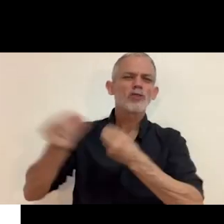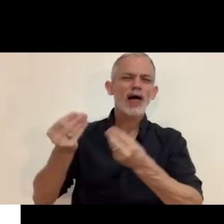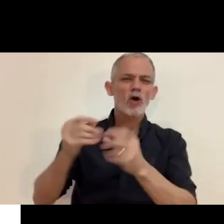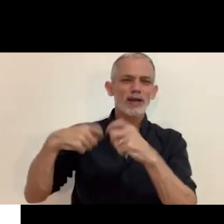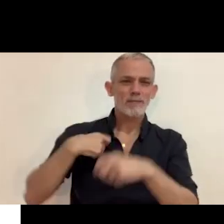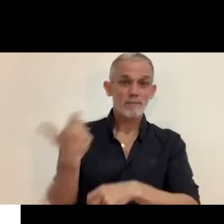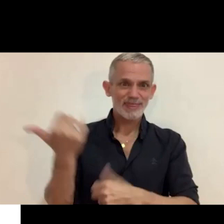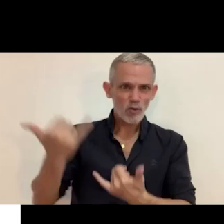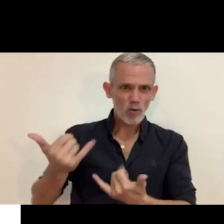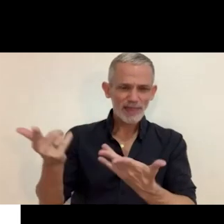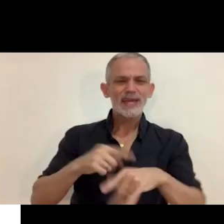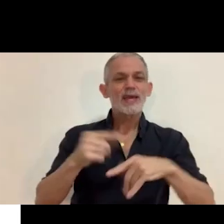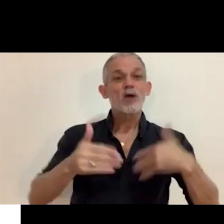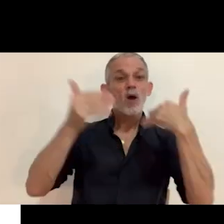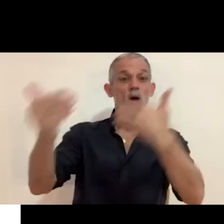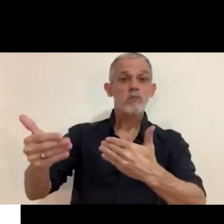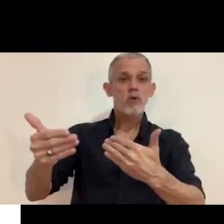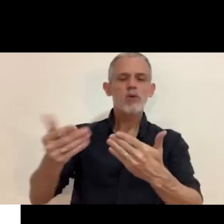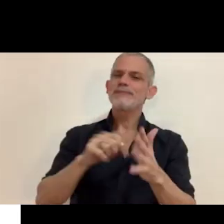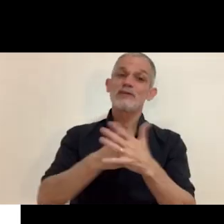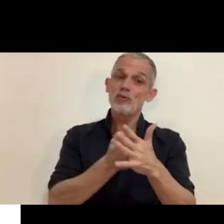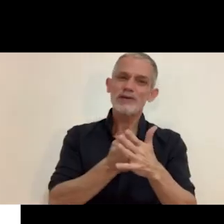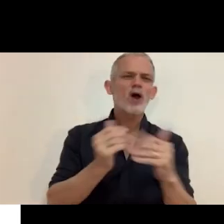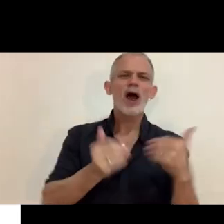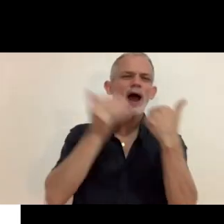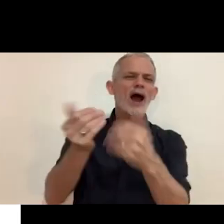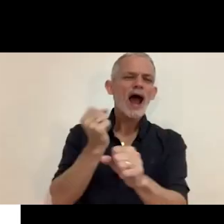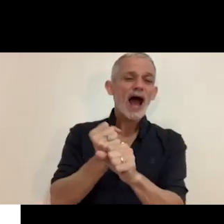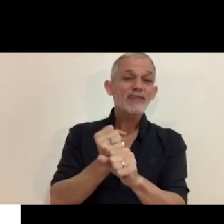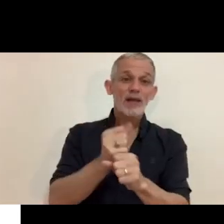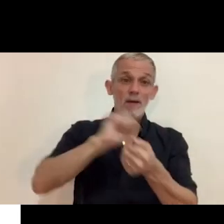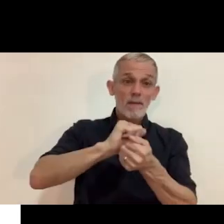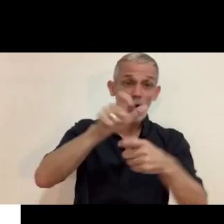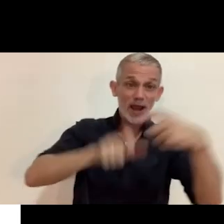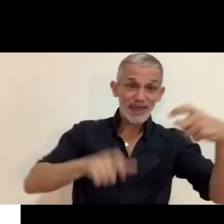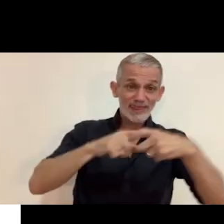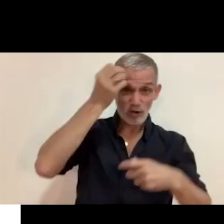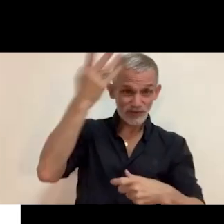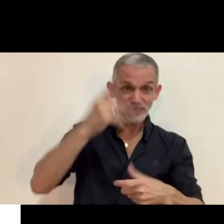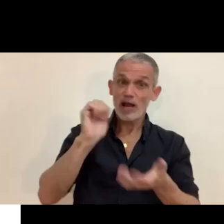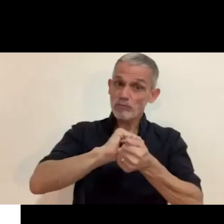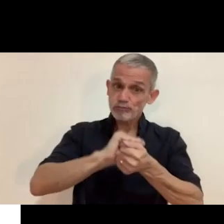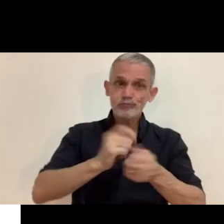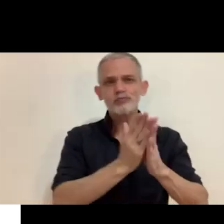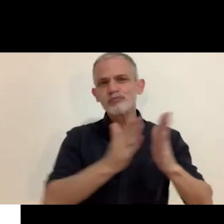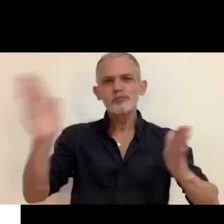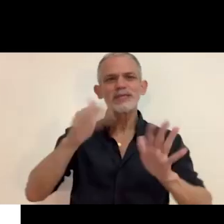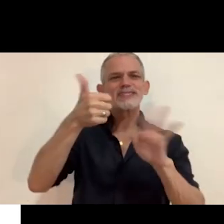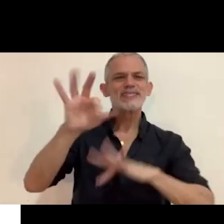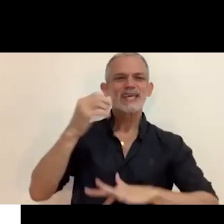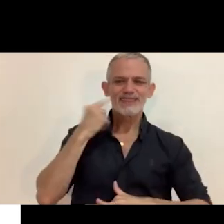se prorroga la suspensión desde la publicación en boletín oficial por 60